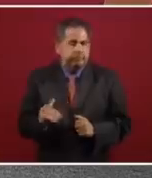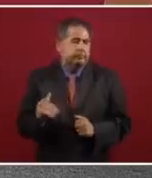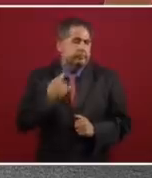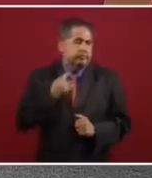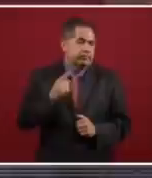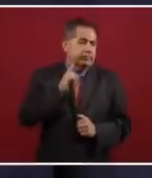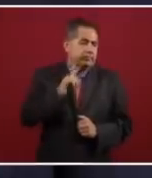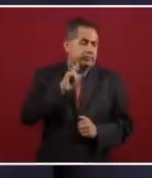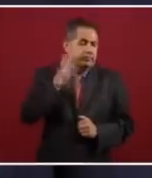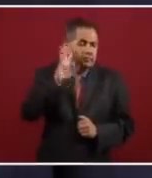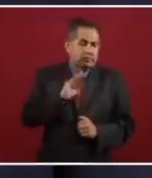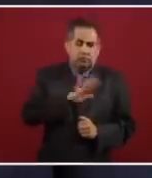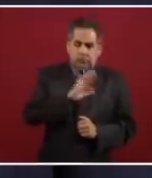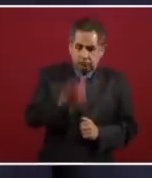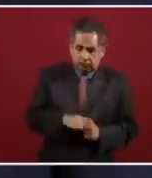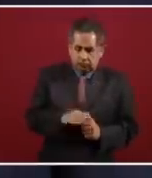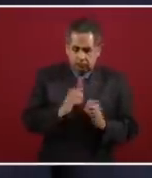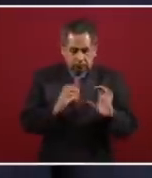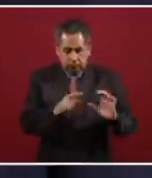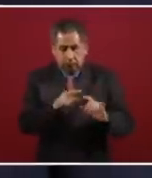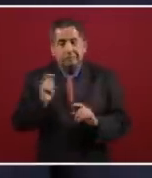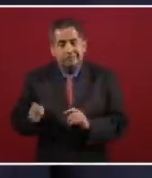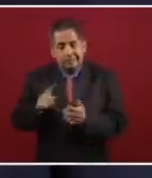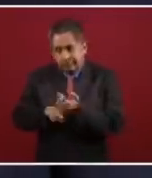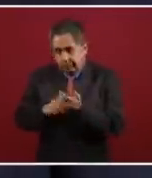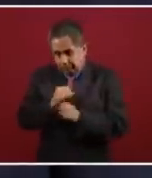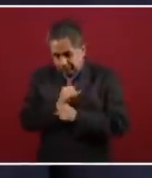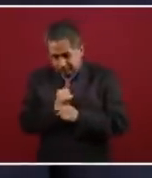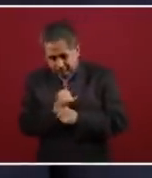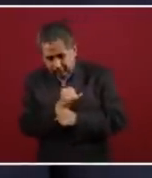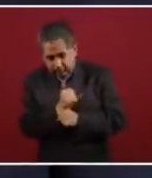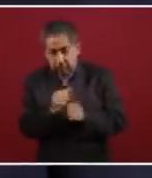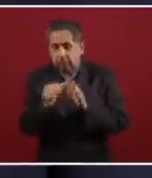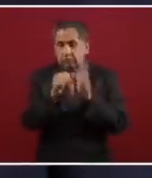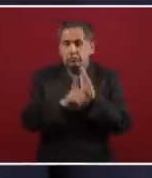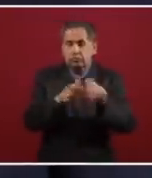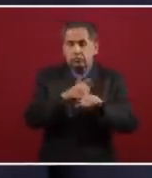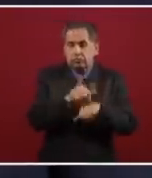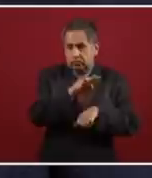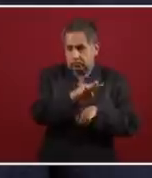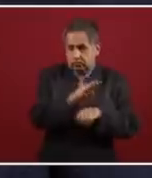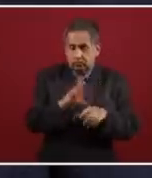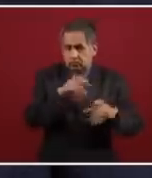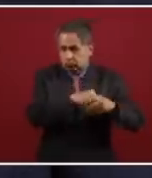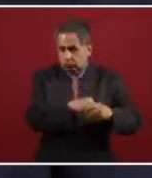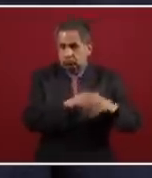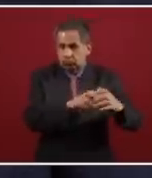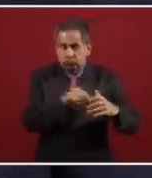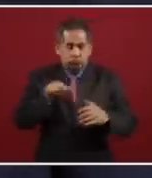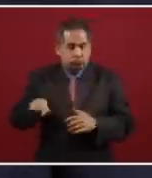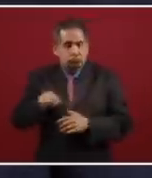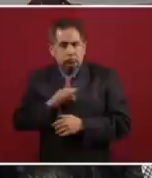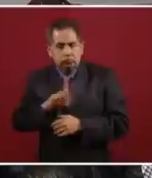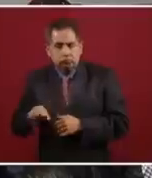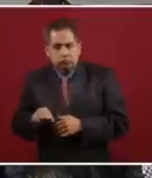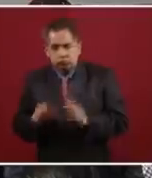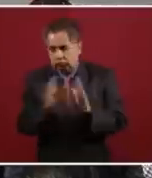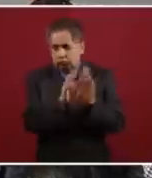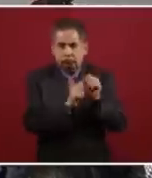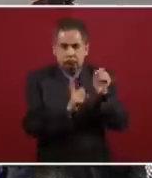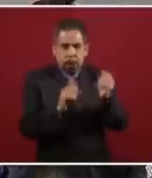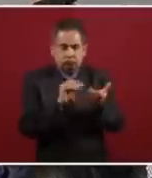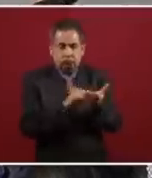feminicidios, todo lo que está en el artículo 19 de la